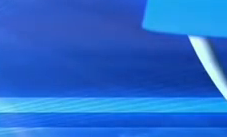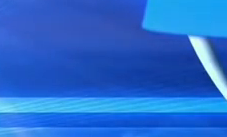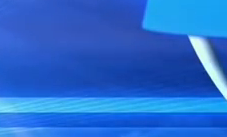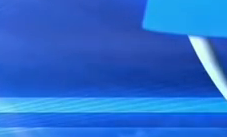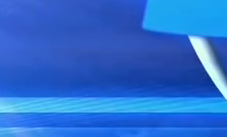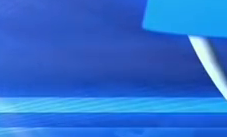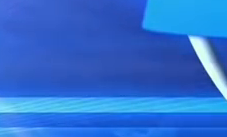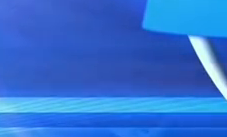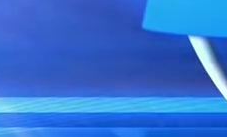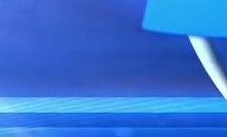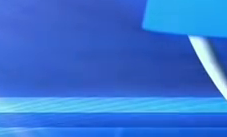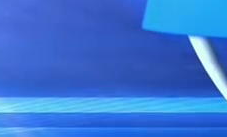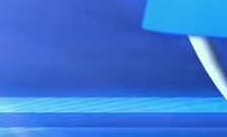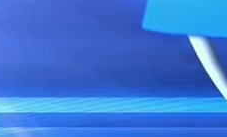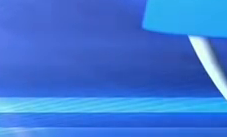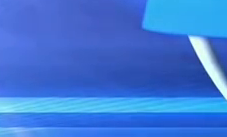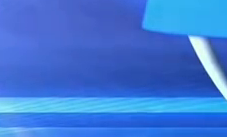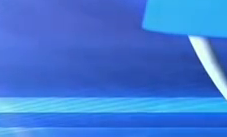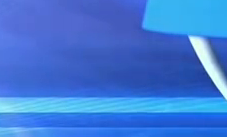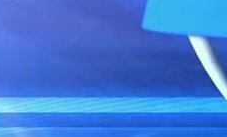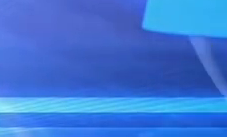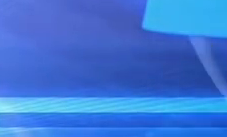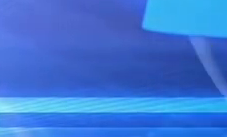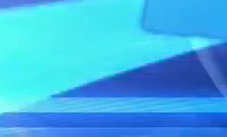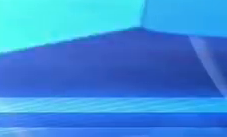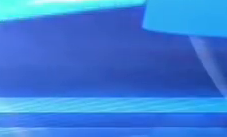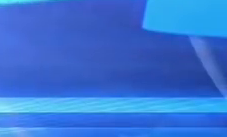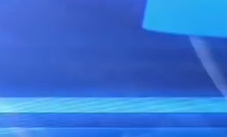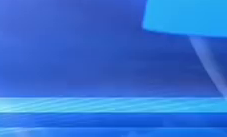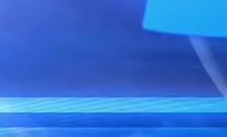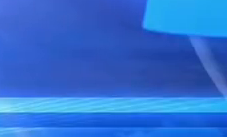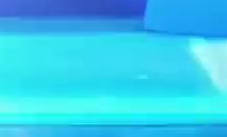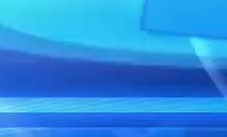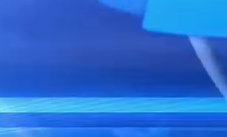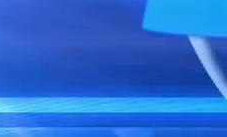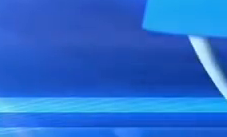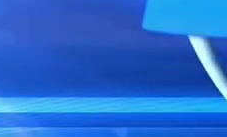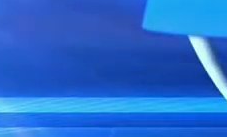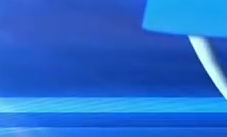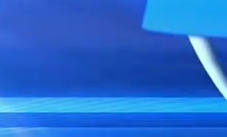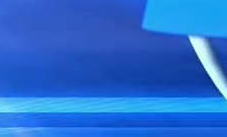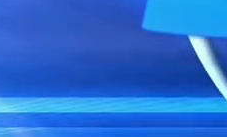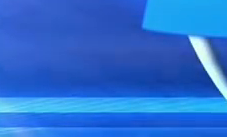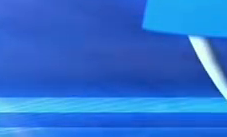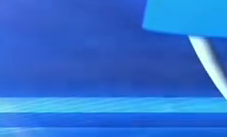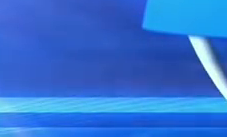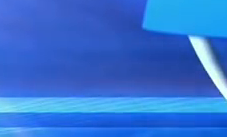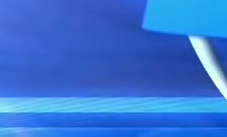Siempre pensando solamente en su fiel comunidad.